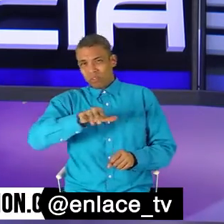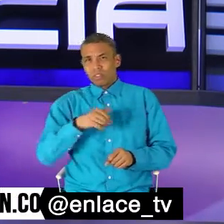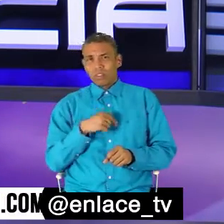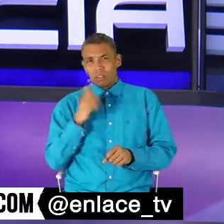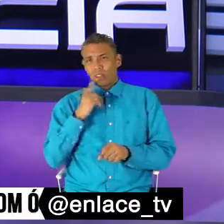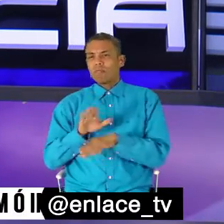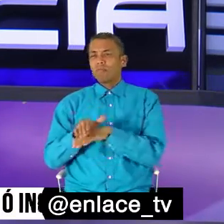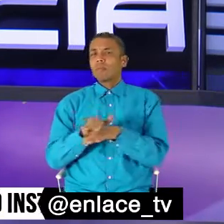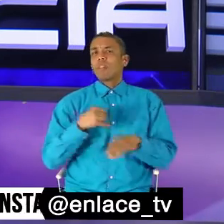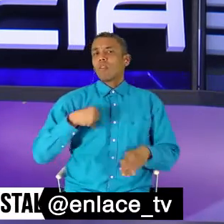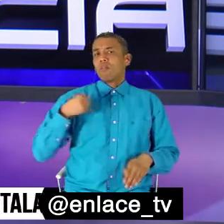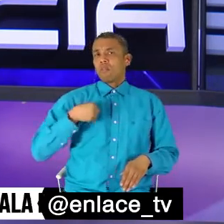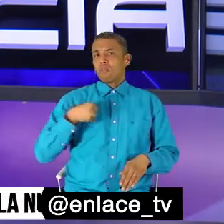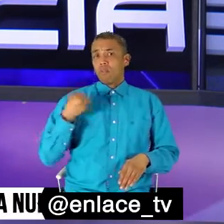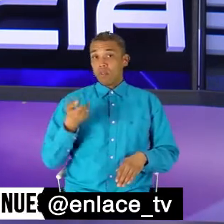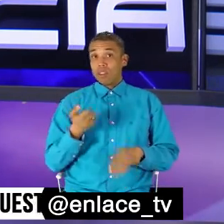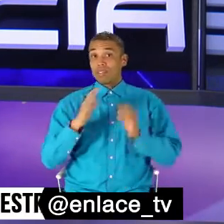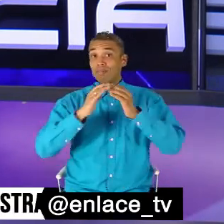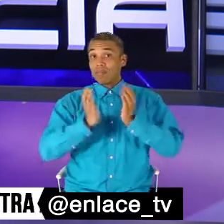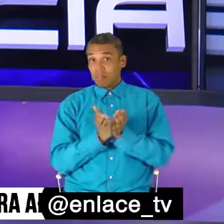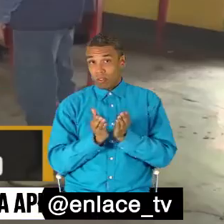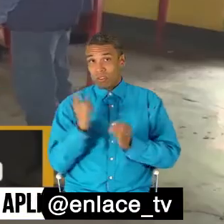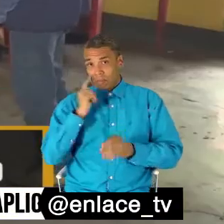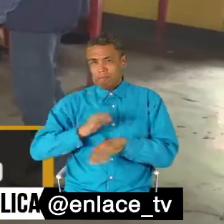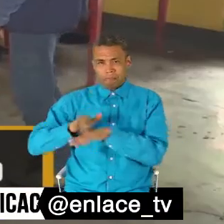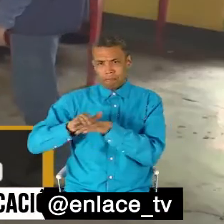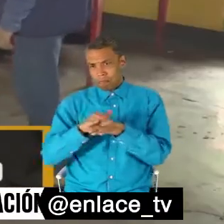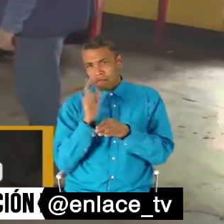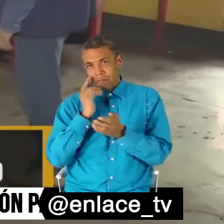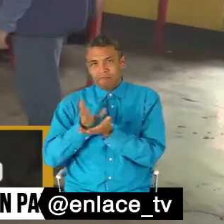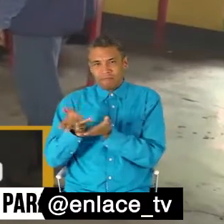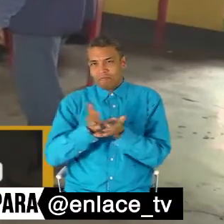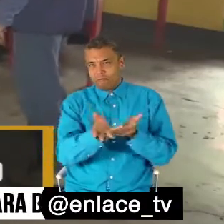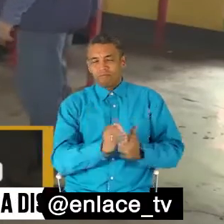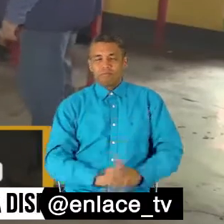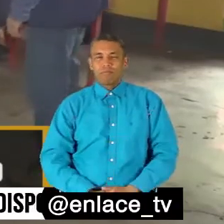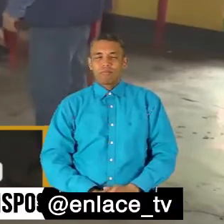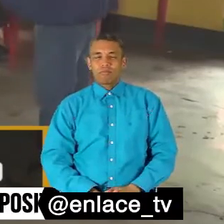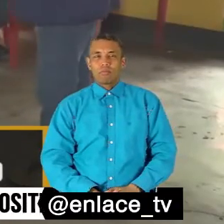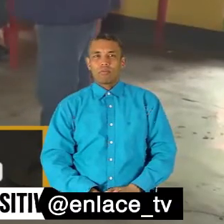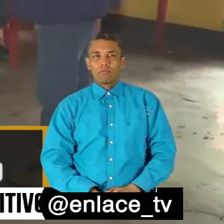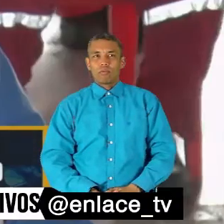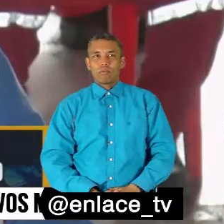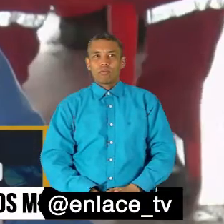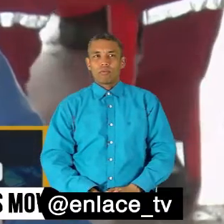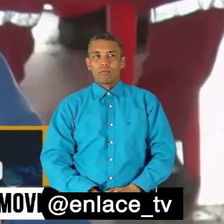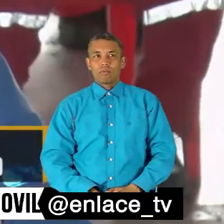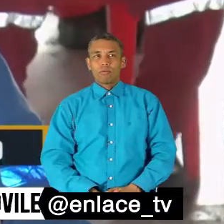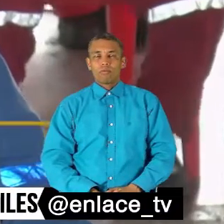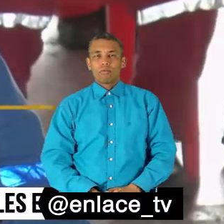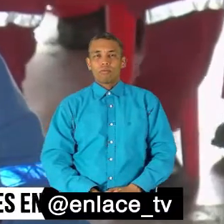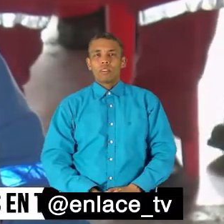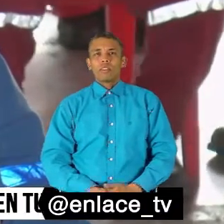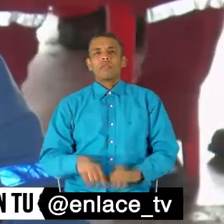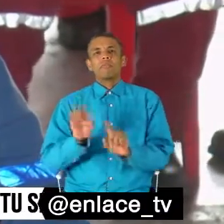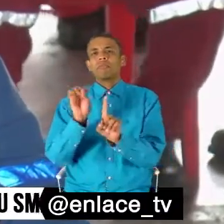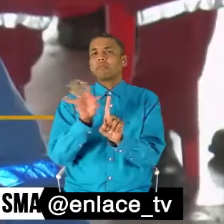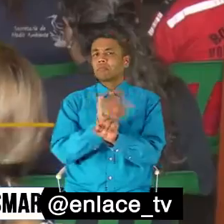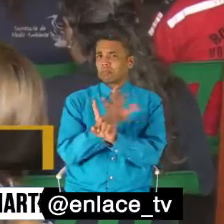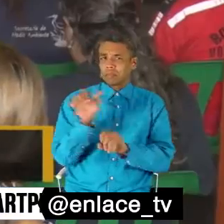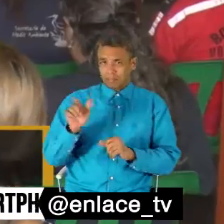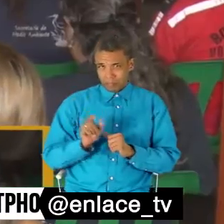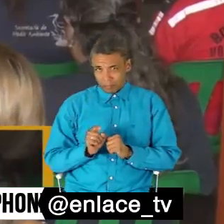del plantel educativo San Marcos. Jornada de capacitación fue la adelantada por autoridades del orden local en el corregimiento El Llanito, entre